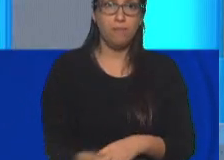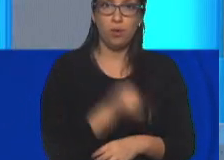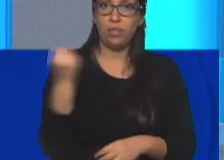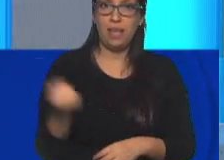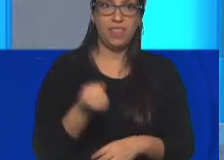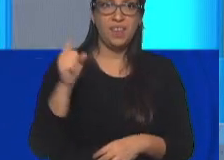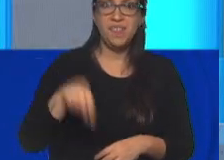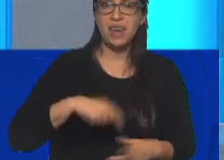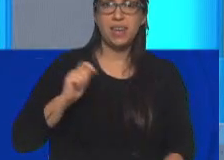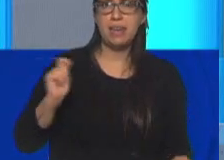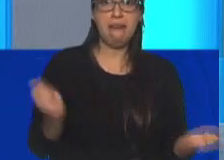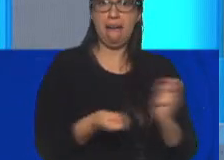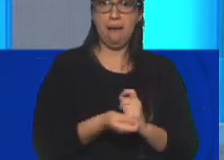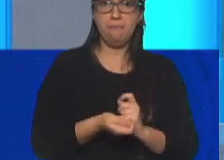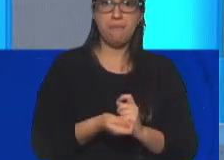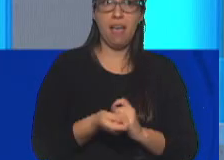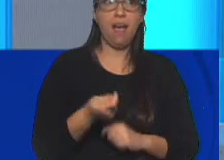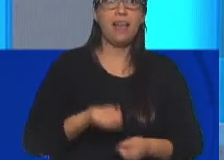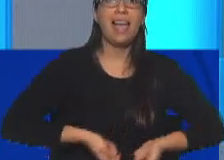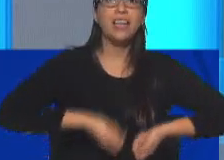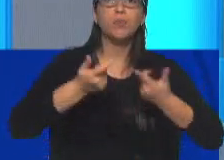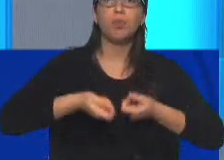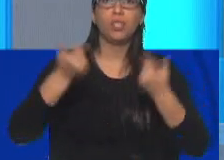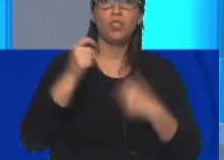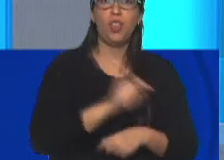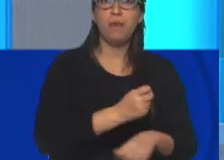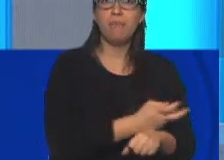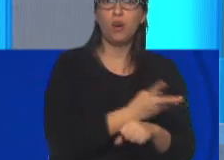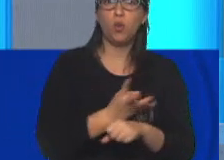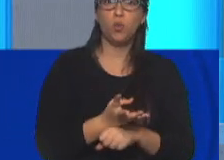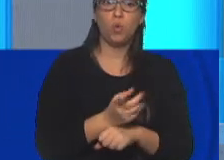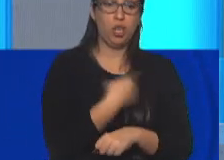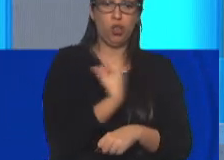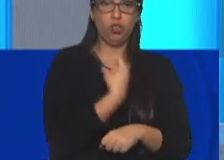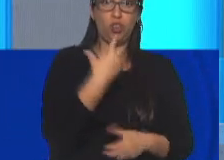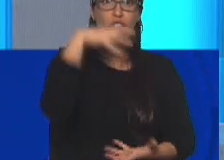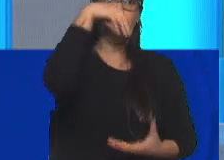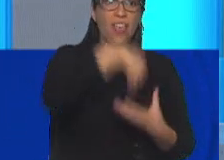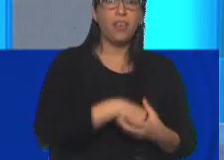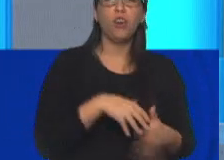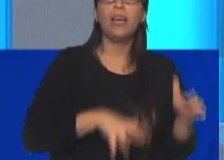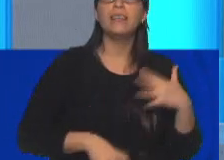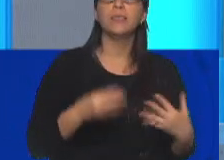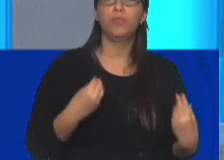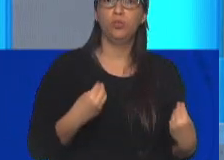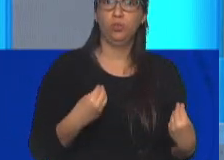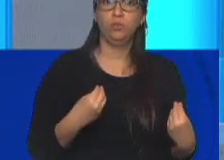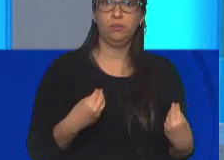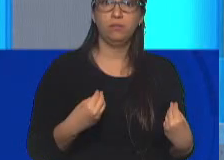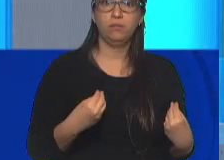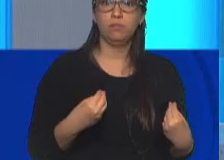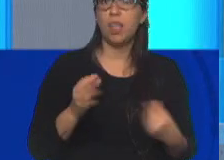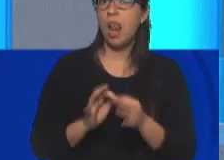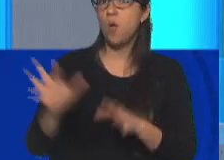redefinir también el perfil exportador del Mercosur y qué hacemos hacia adentro, ¿no? Tal cual. Por supuesto que para la